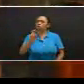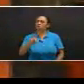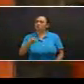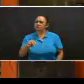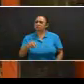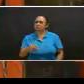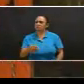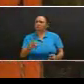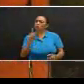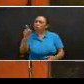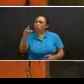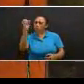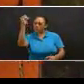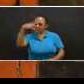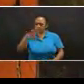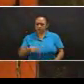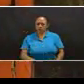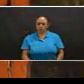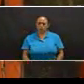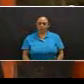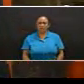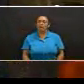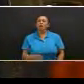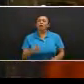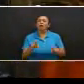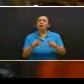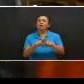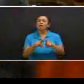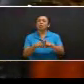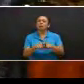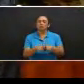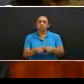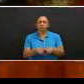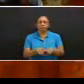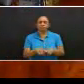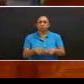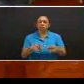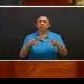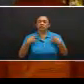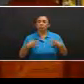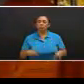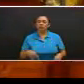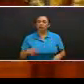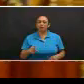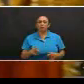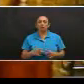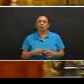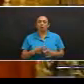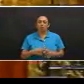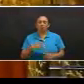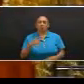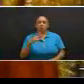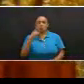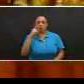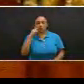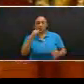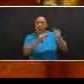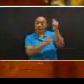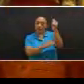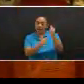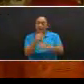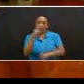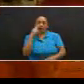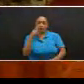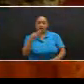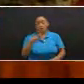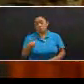necesito que me dé. Pero ya, igual que el humano, allá cuando ya no mira uno las cosas, cuando ya el ángel le dijo, bueno,